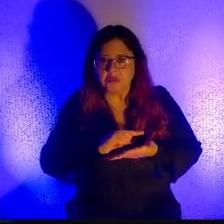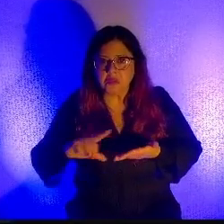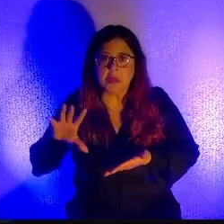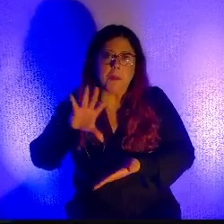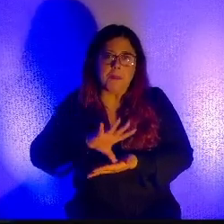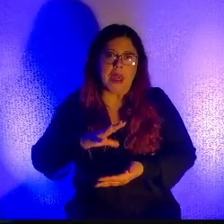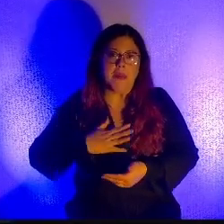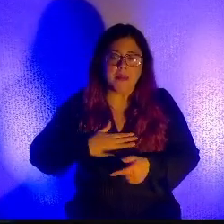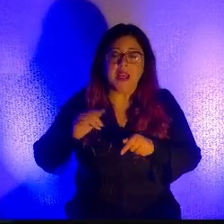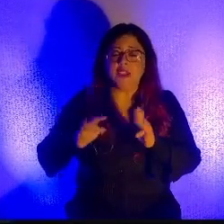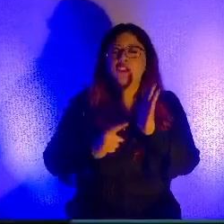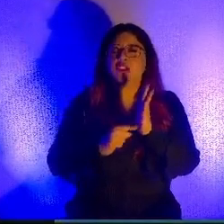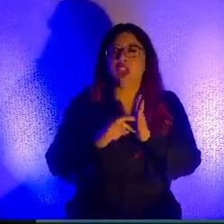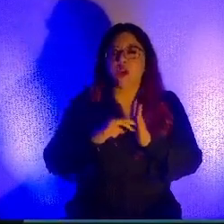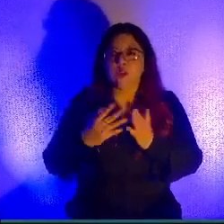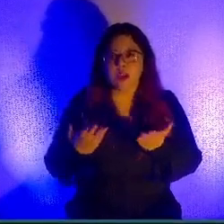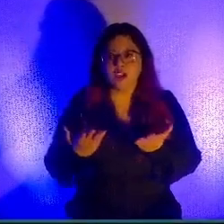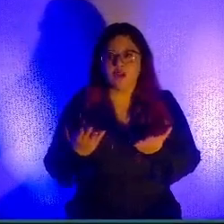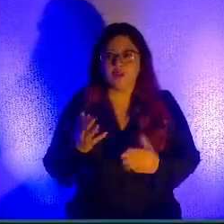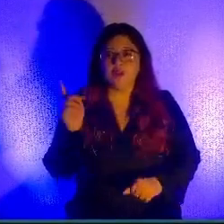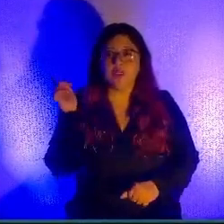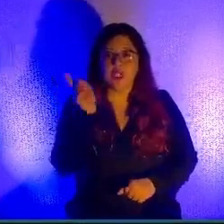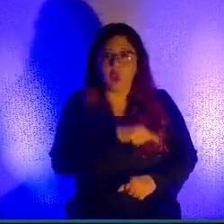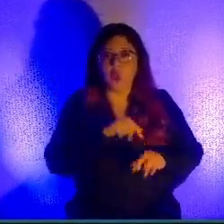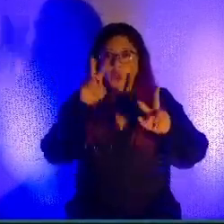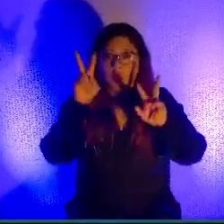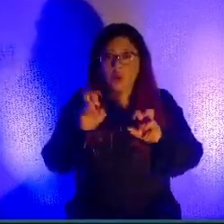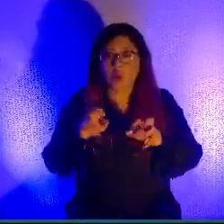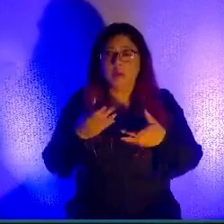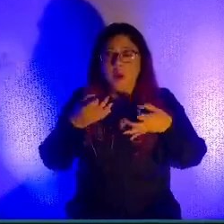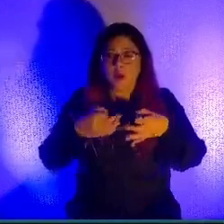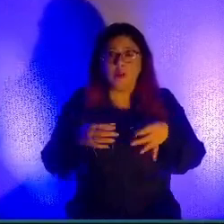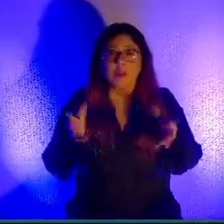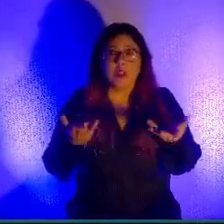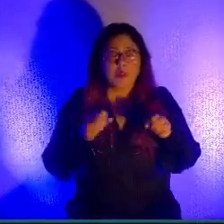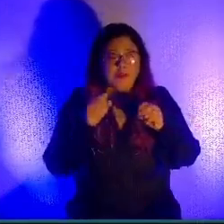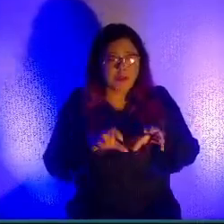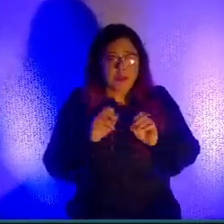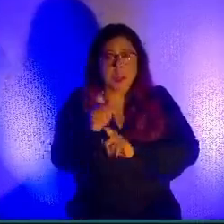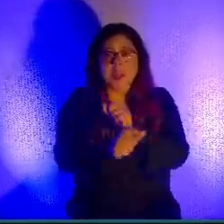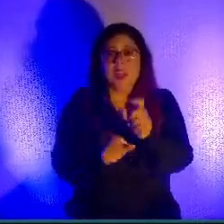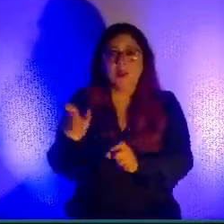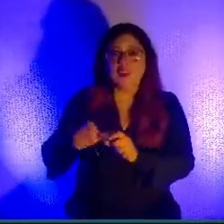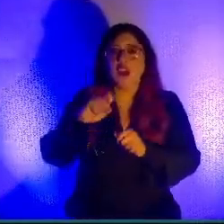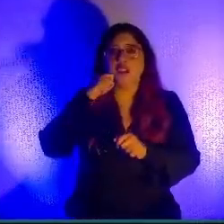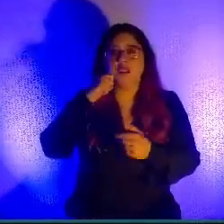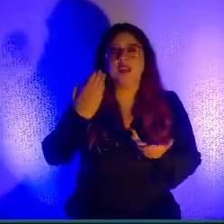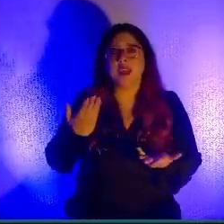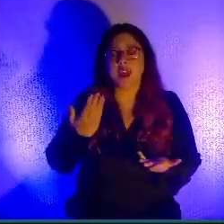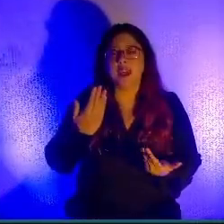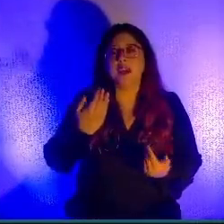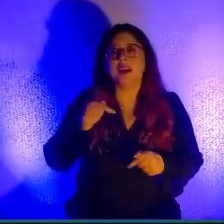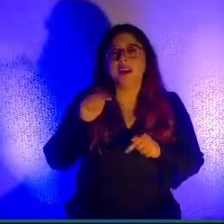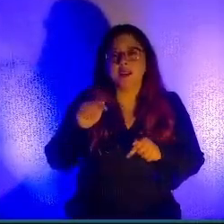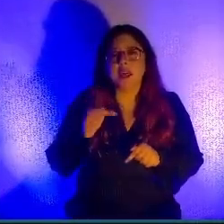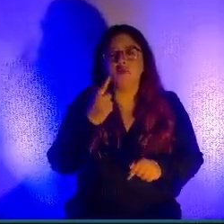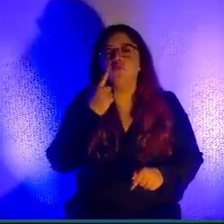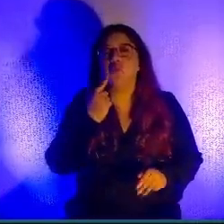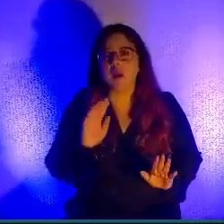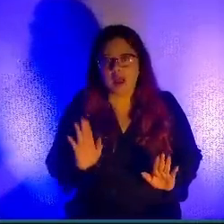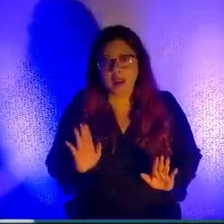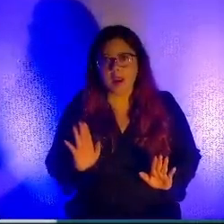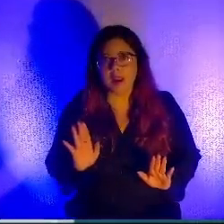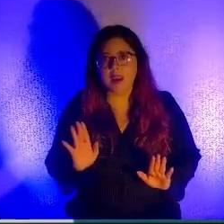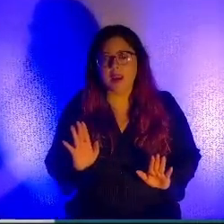entonces est son los pasos y la última capa después de hablar de capacitación de personas es experimentación